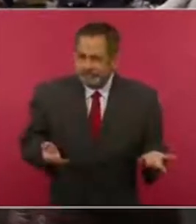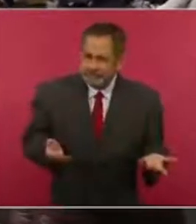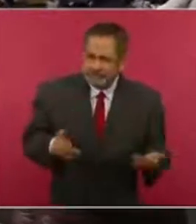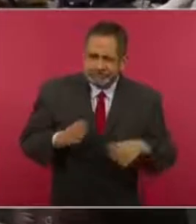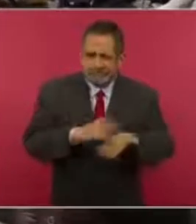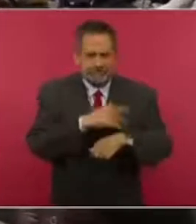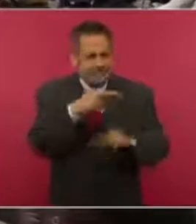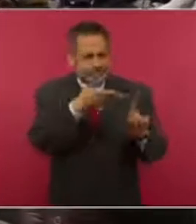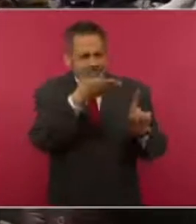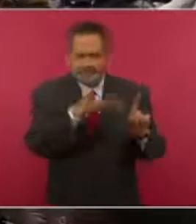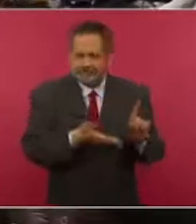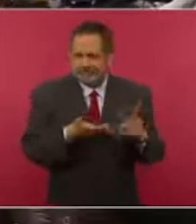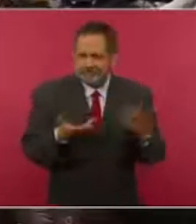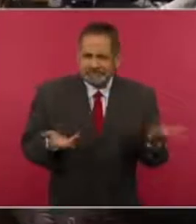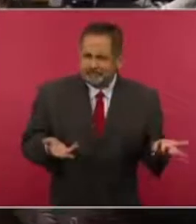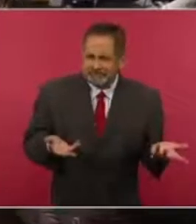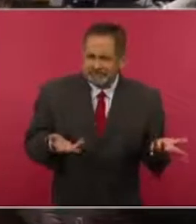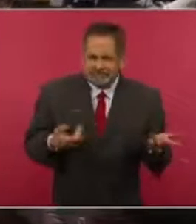indicarnos